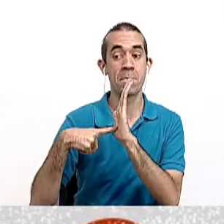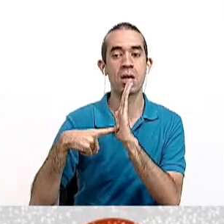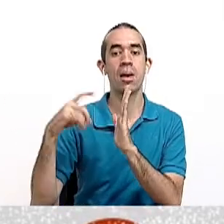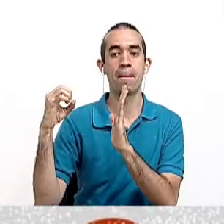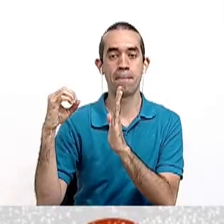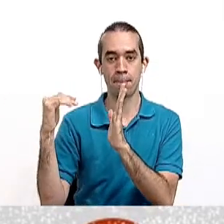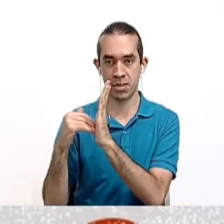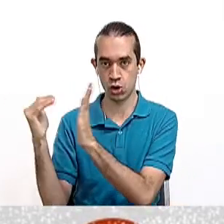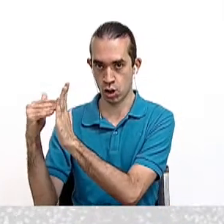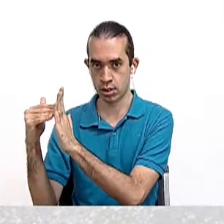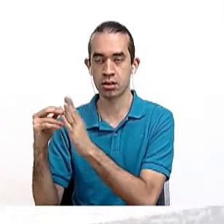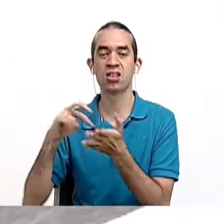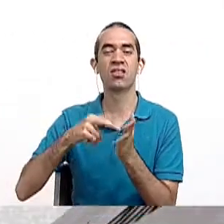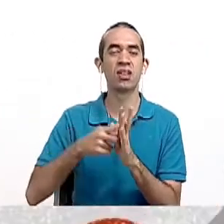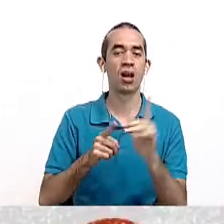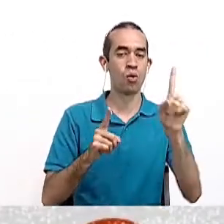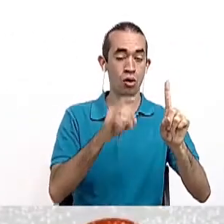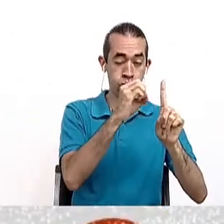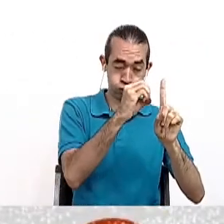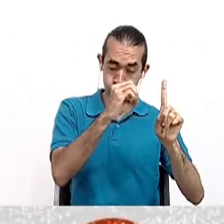ceros.